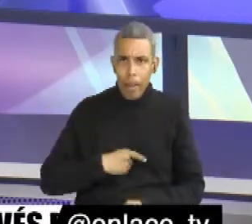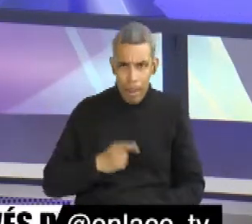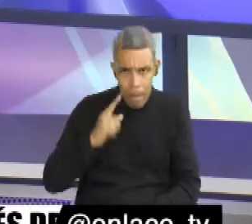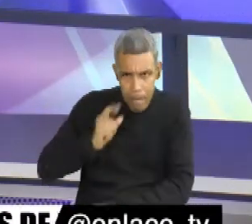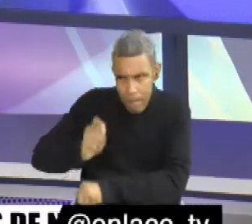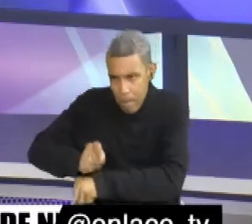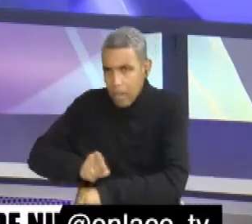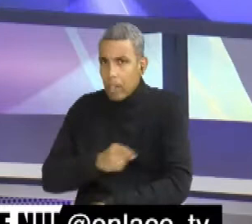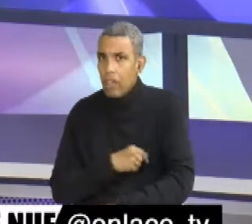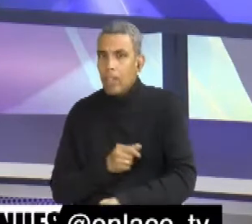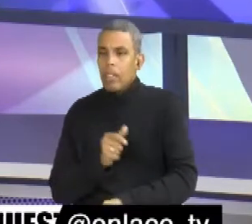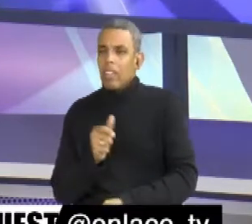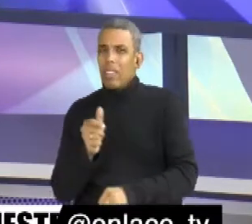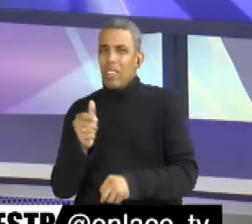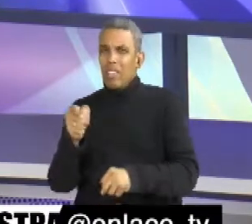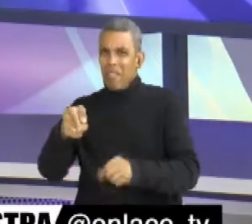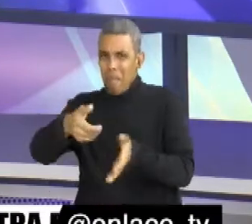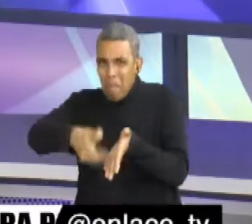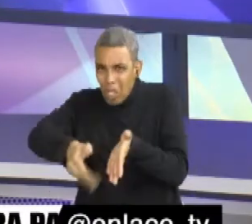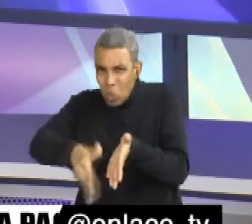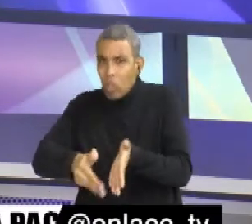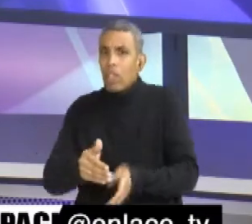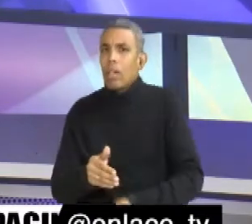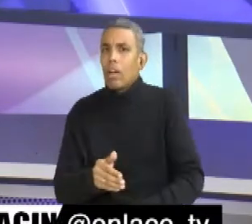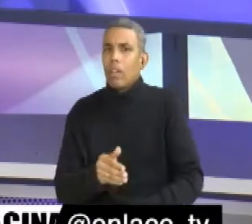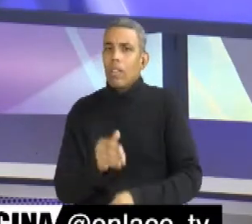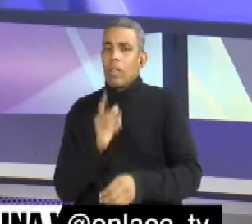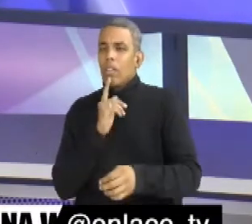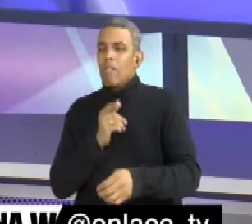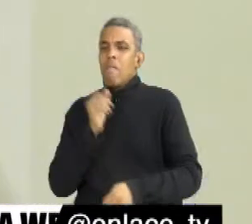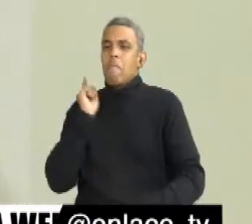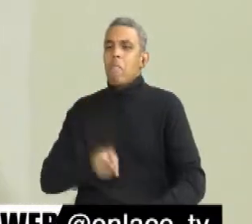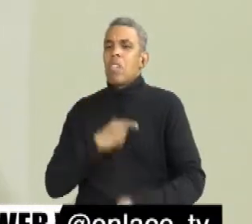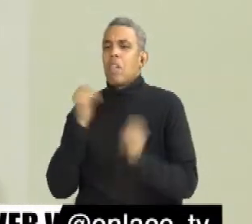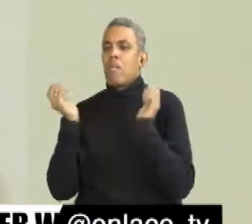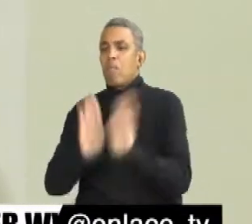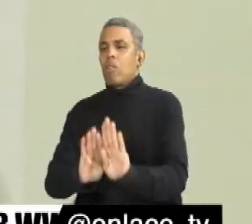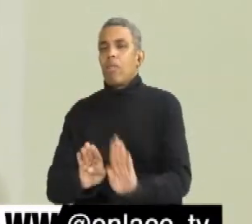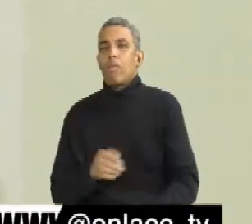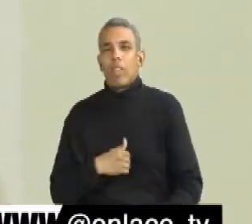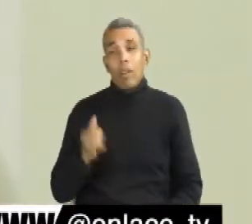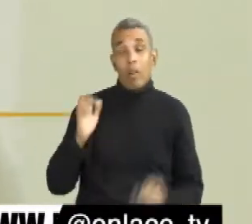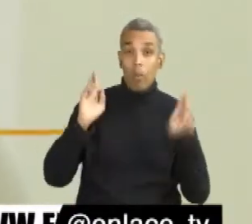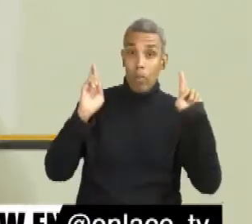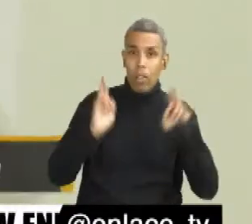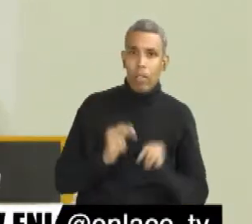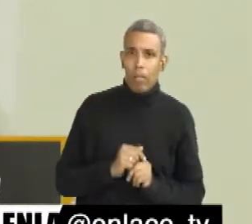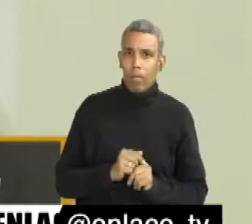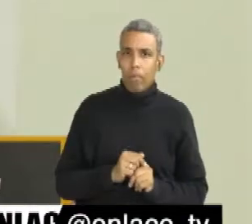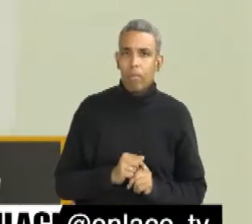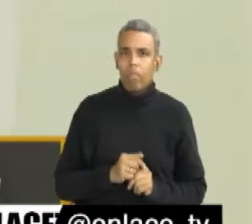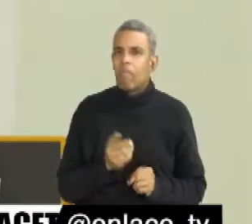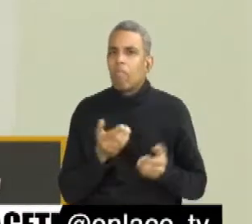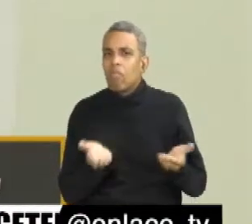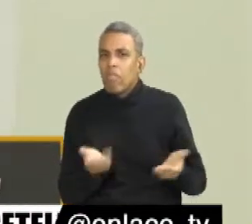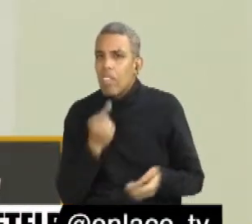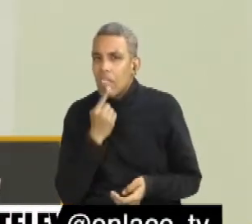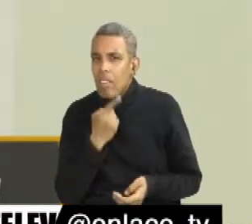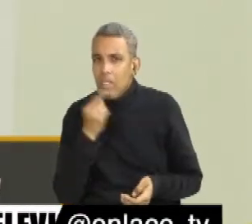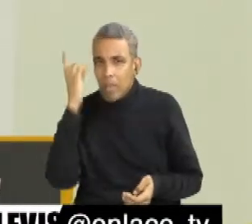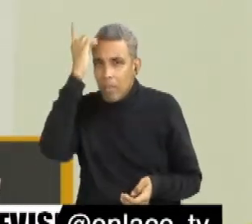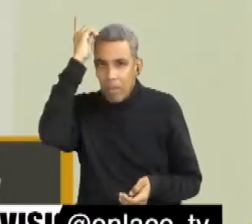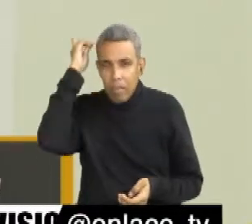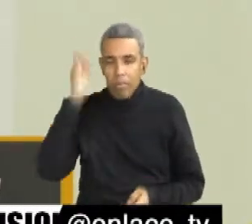periodista Neila Cosio. Neila, buenas tardes. ¿Qué dijo el alcalde? Gracias, buenas tardes. Como usted lo ha dicho,